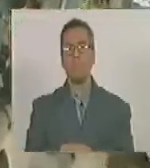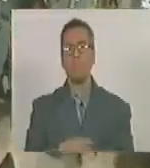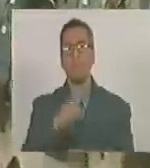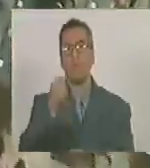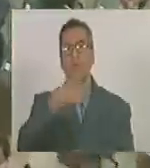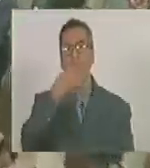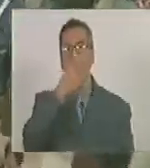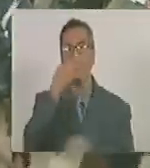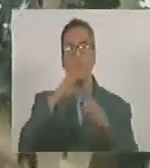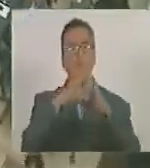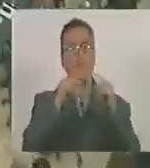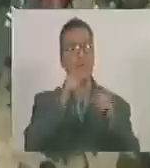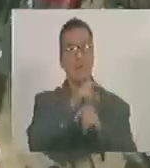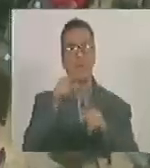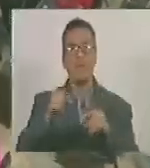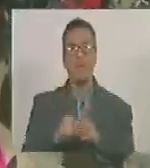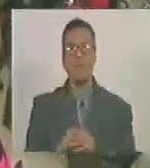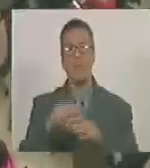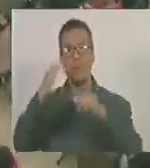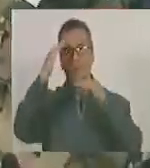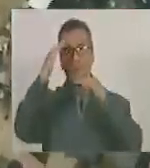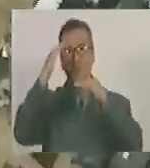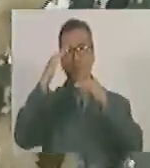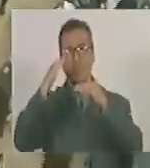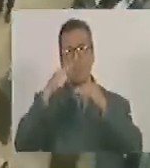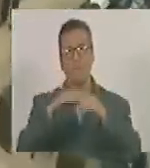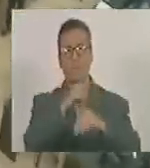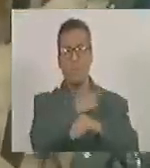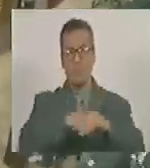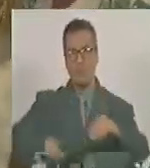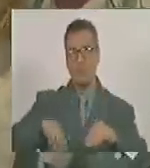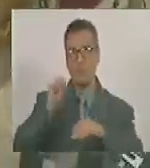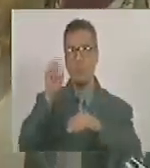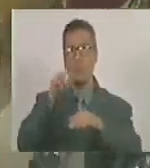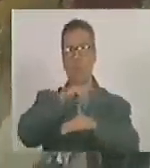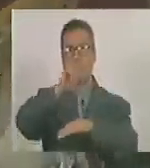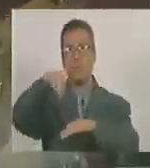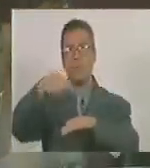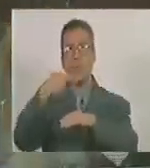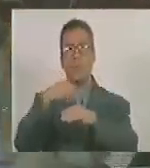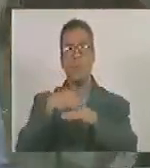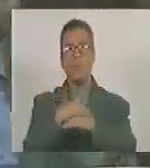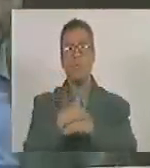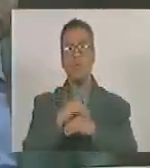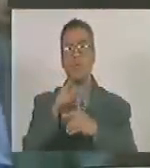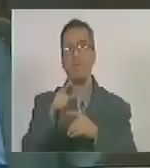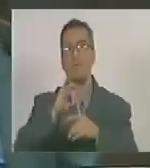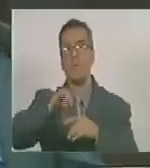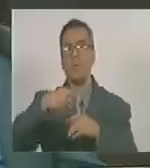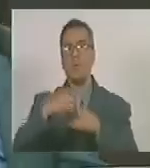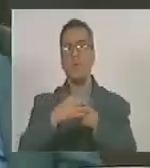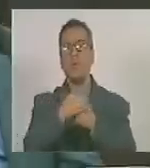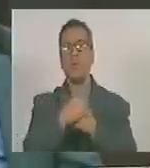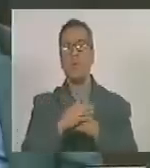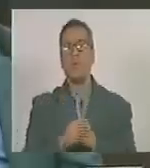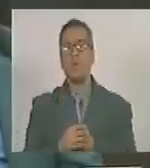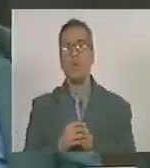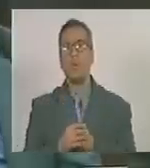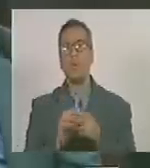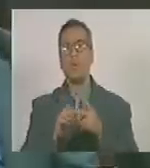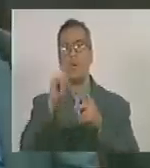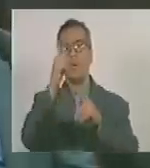Buenas tardes a todos y todas. Saludos, excelentísimo presidente de la Asamblea Nacional, Jorge Rodríguez Gómez,